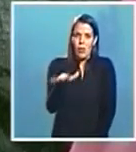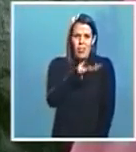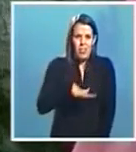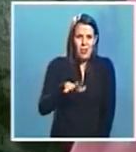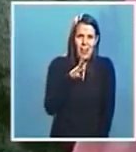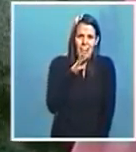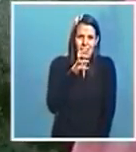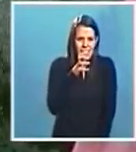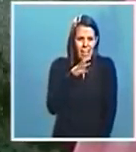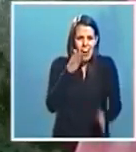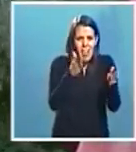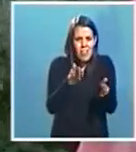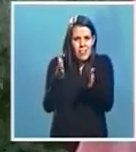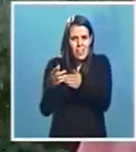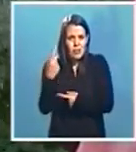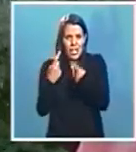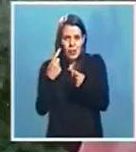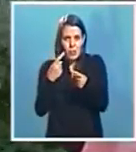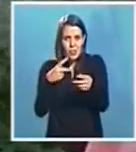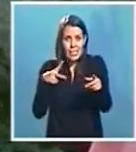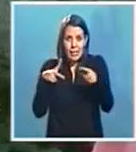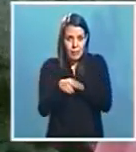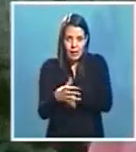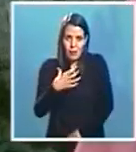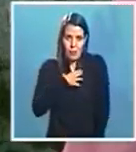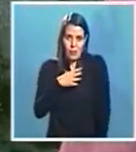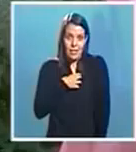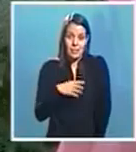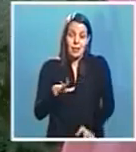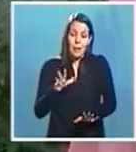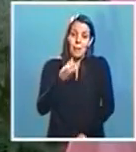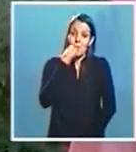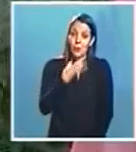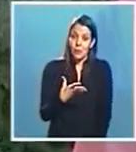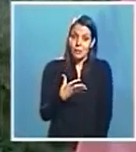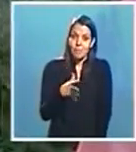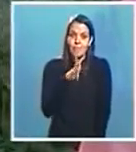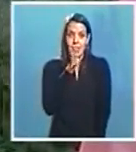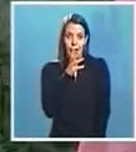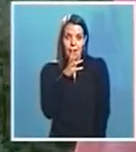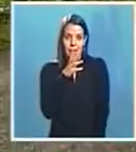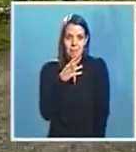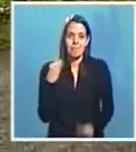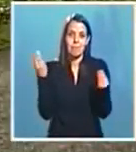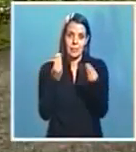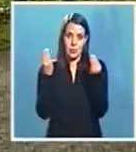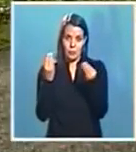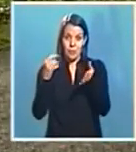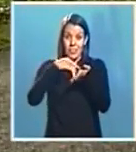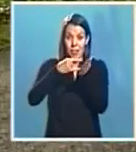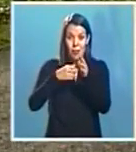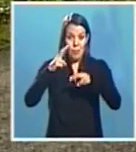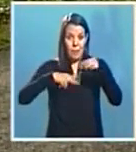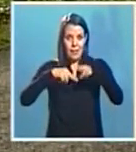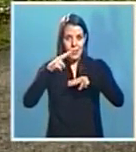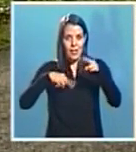espacio, había trozos que non había por donde esquivalos. E bueno, en principio de momento, mellorou. O plan de obras elaborouse